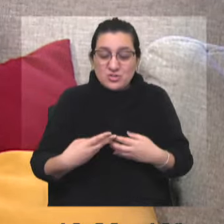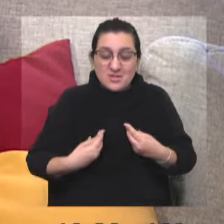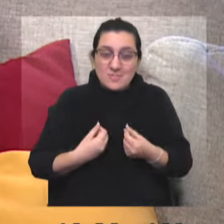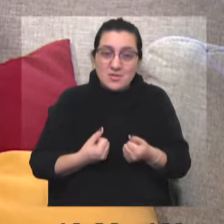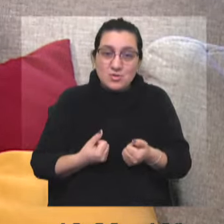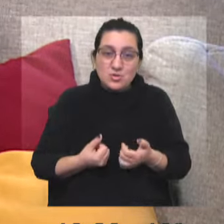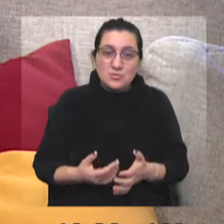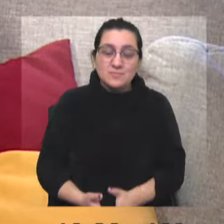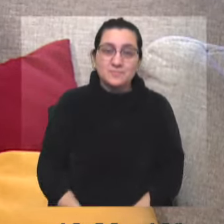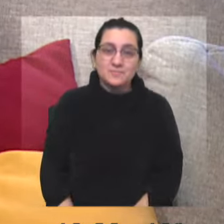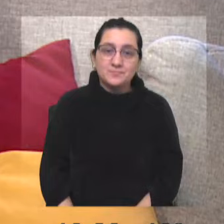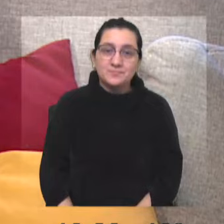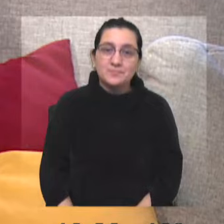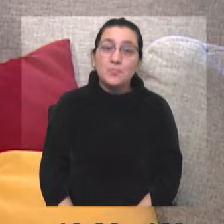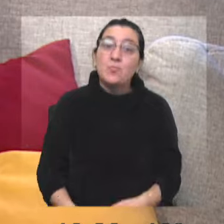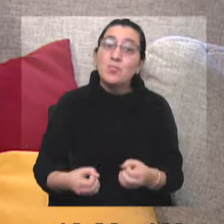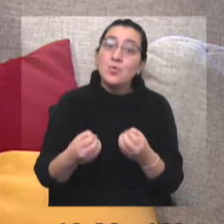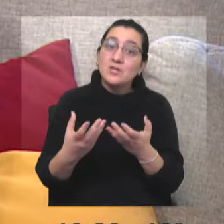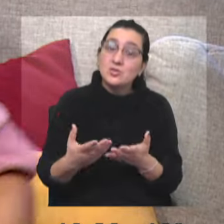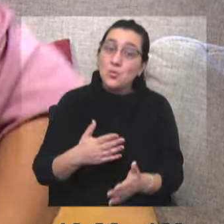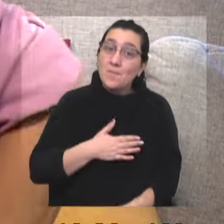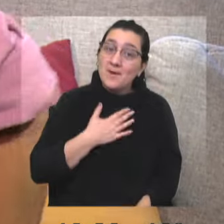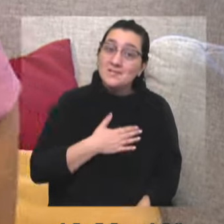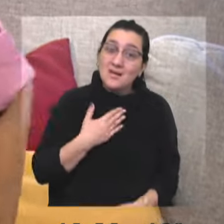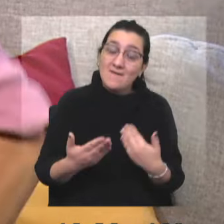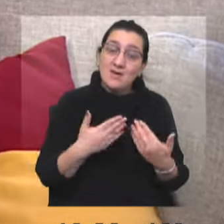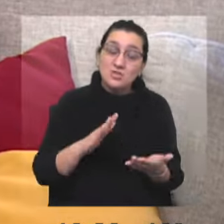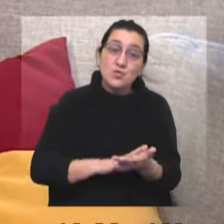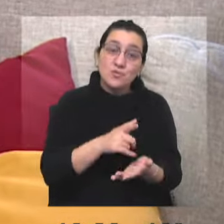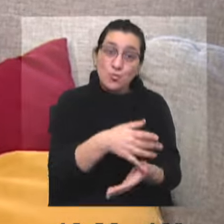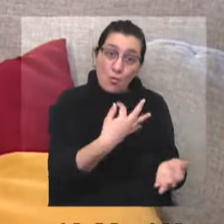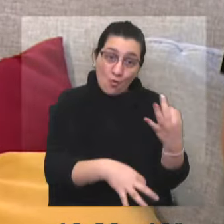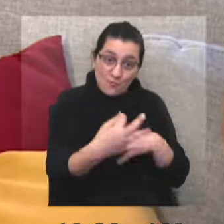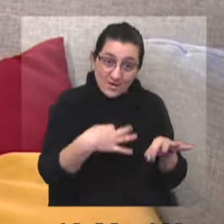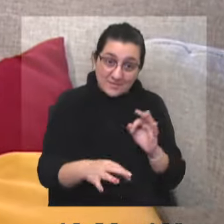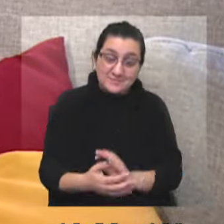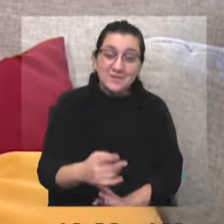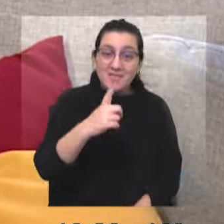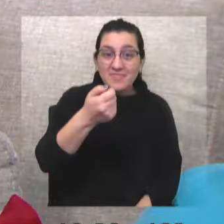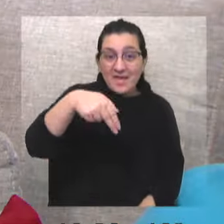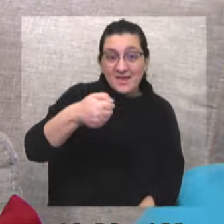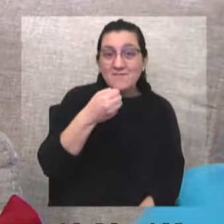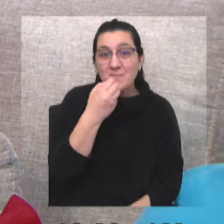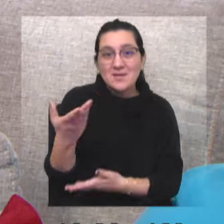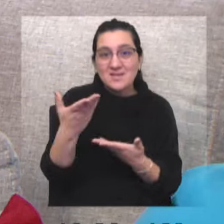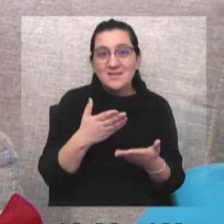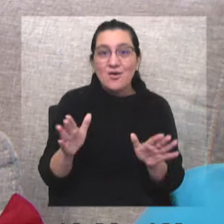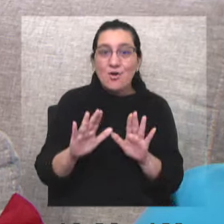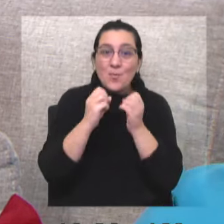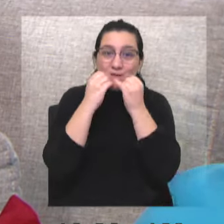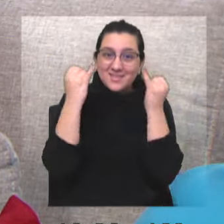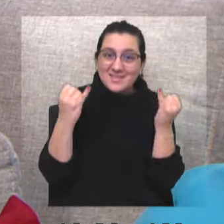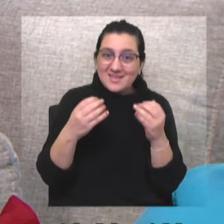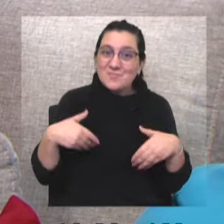cuidadísima estantería. Y por eso es un placer hablar de esta hora y hablarla con una de sus protagonistas. Dana, bienvenida, gracias por estar. Hola, buen día. Estoy